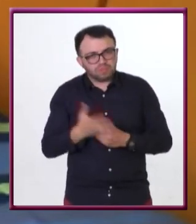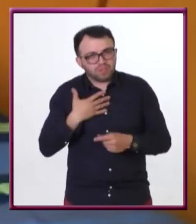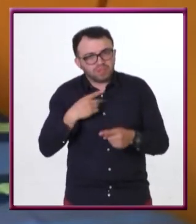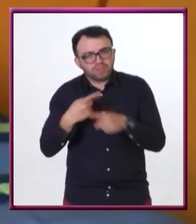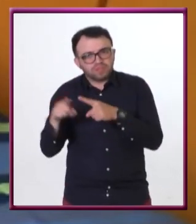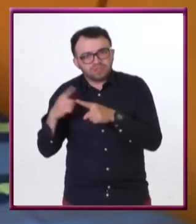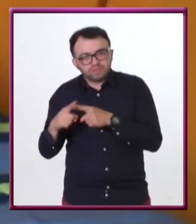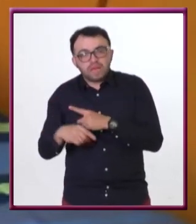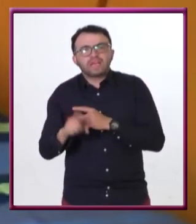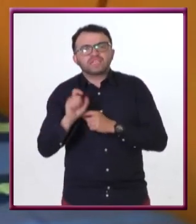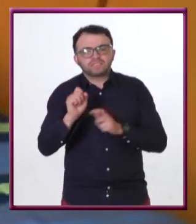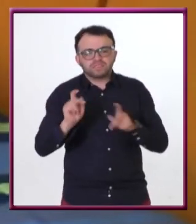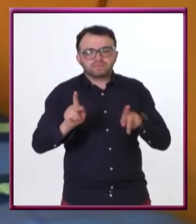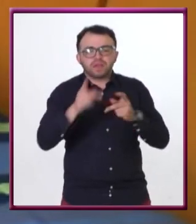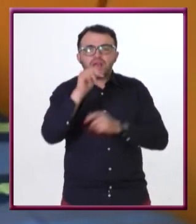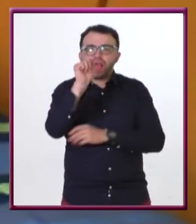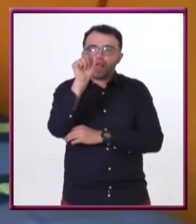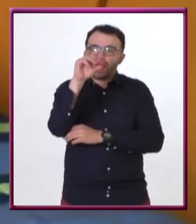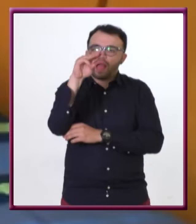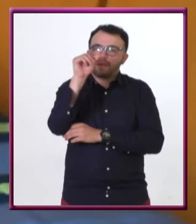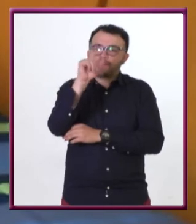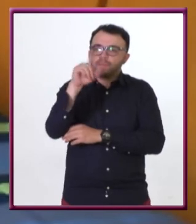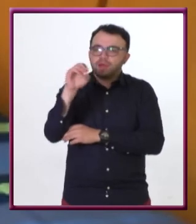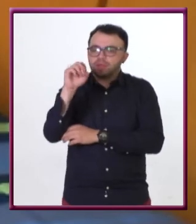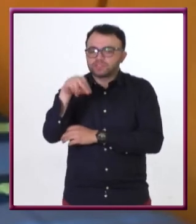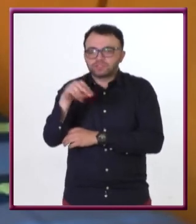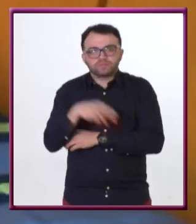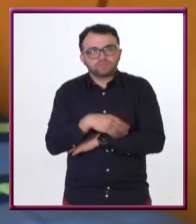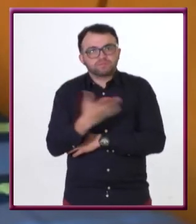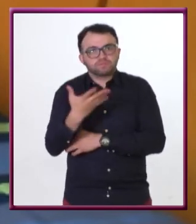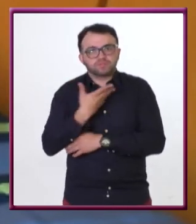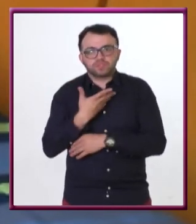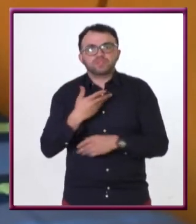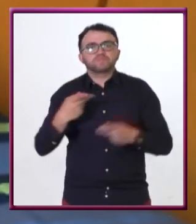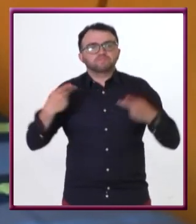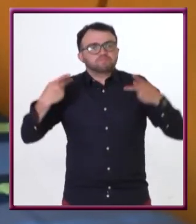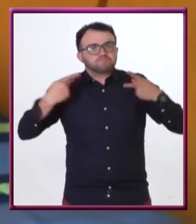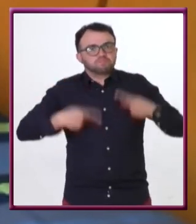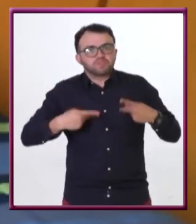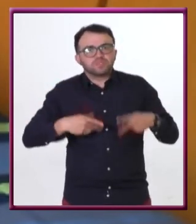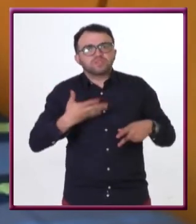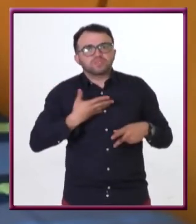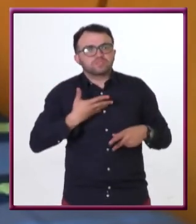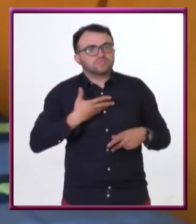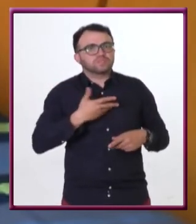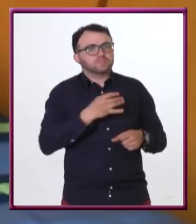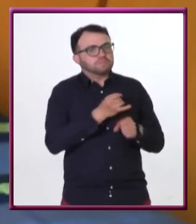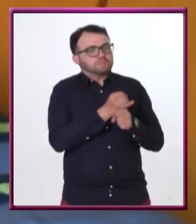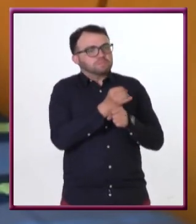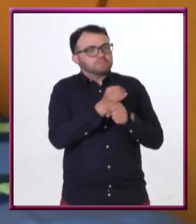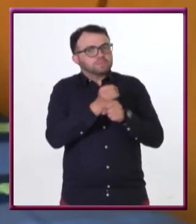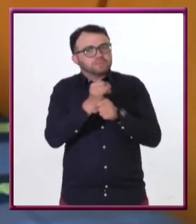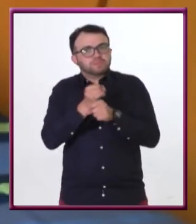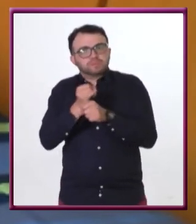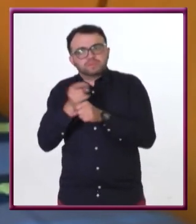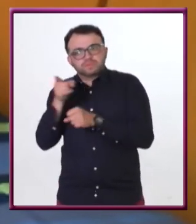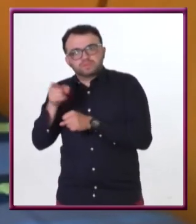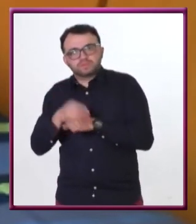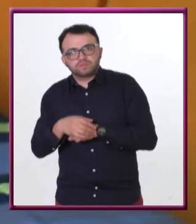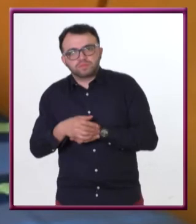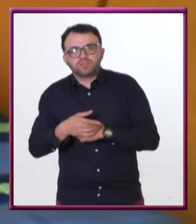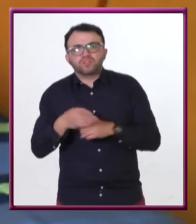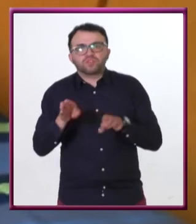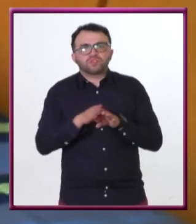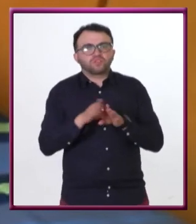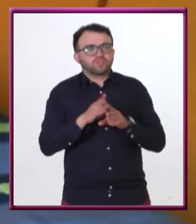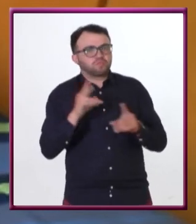también gente investigando en ese ramo y obviamente va a cambiar un poco los paradigmas, es decir, la